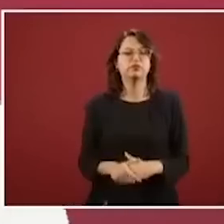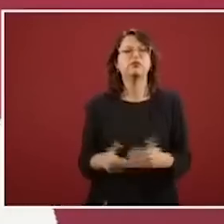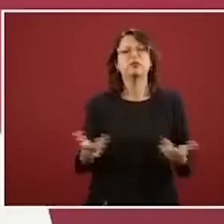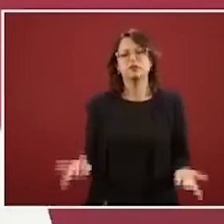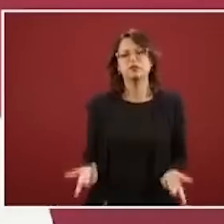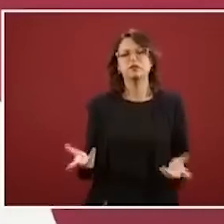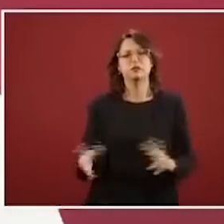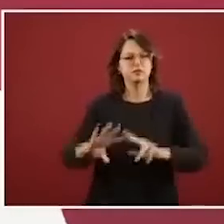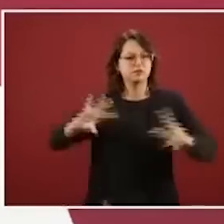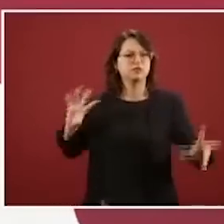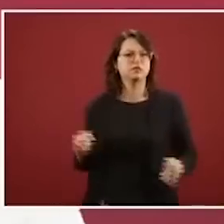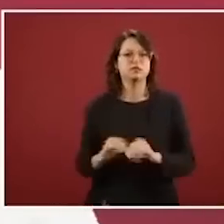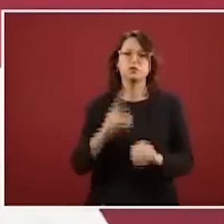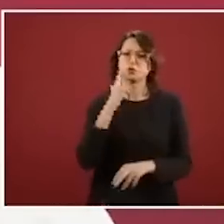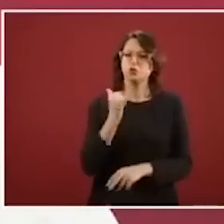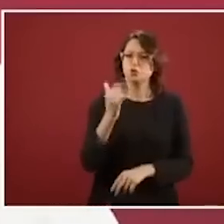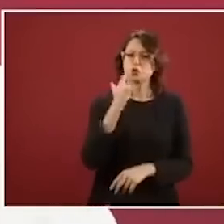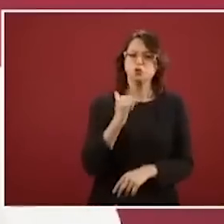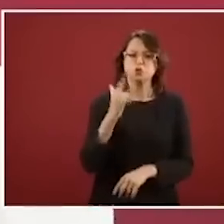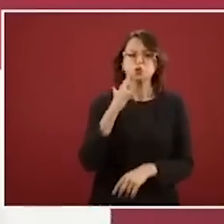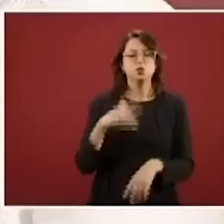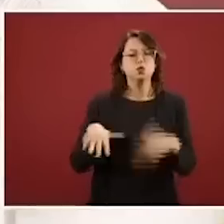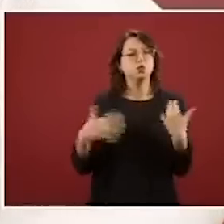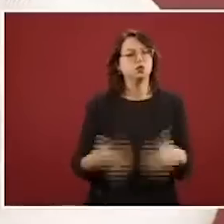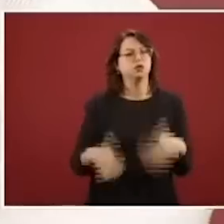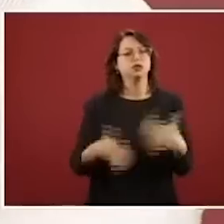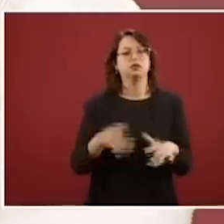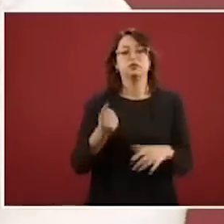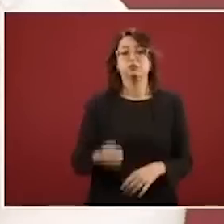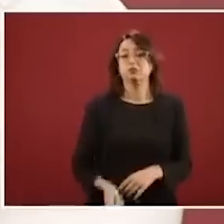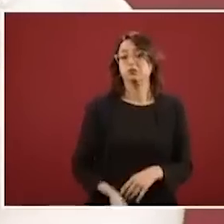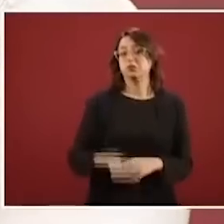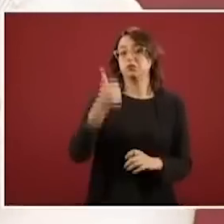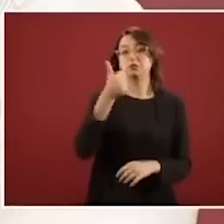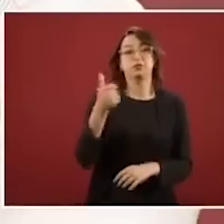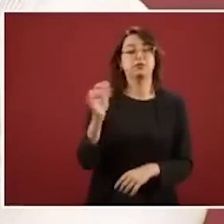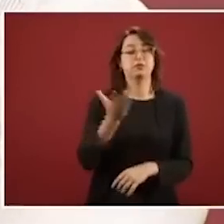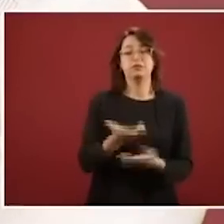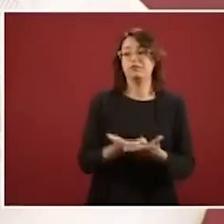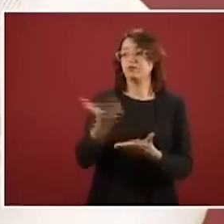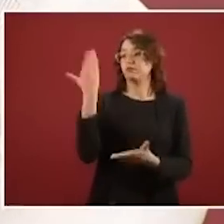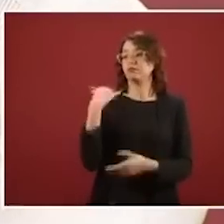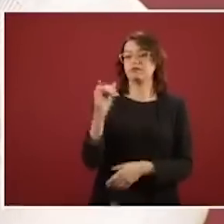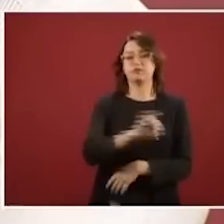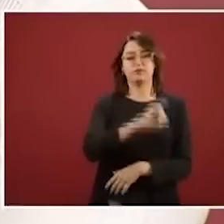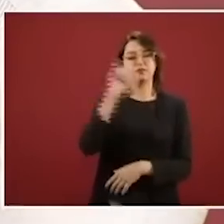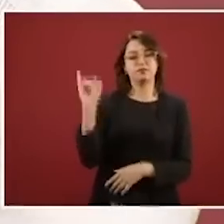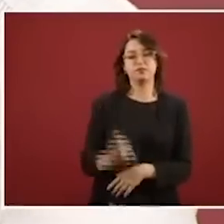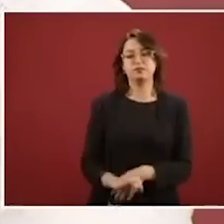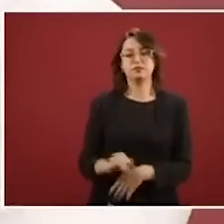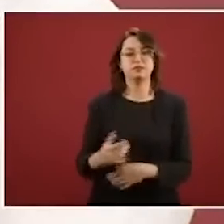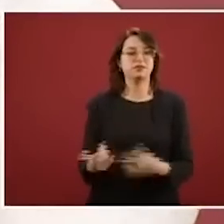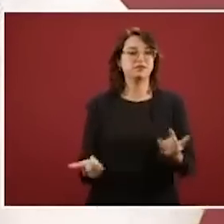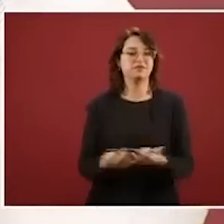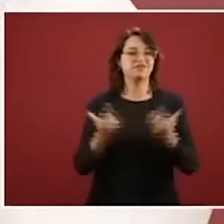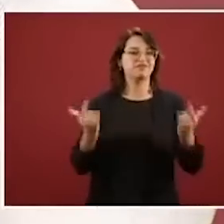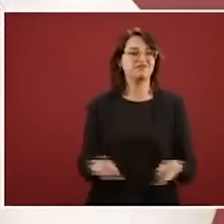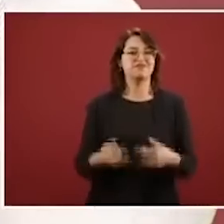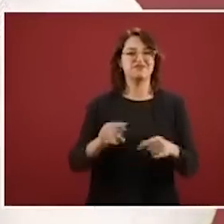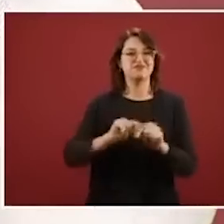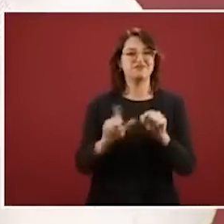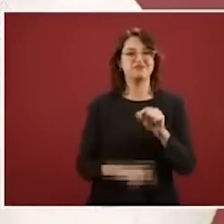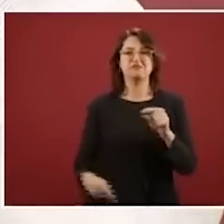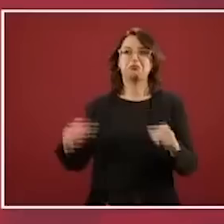detrás de esto un esfuerzo muy importante. Nunca se ha hecho un esfuerzo de esta naturaleza en toda la historia de nuestro